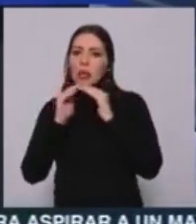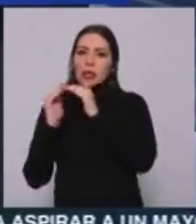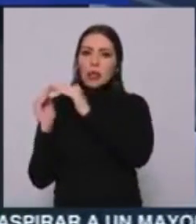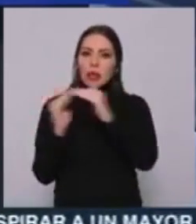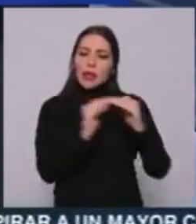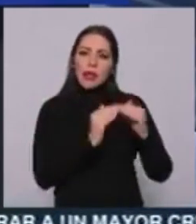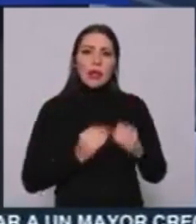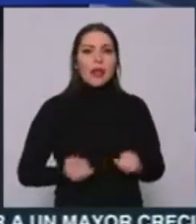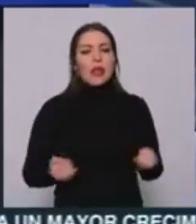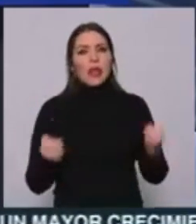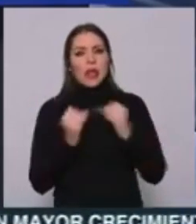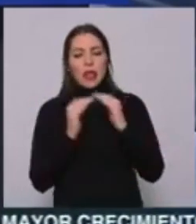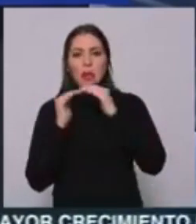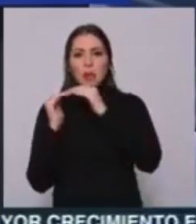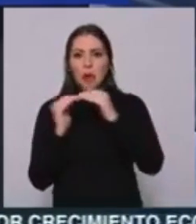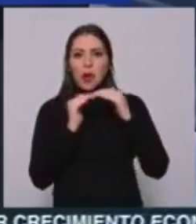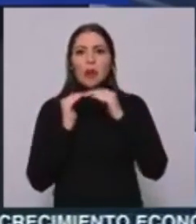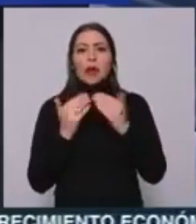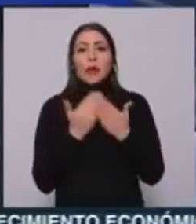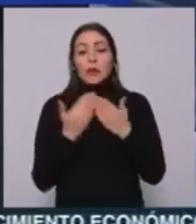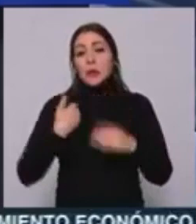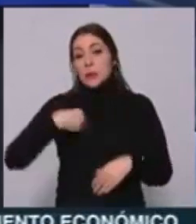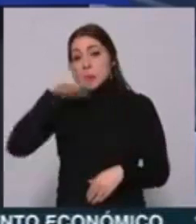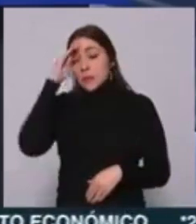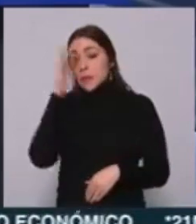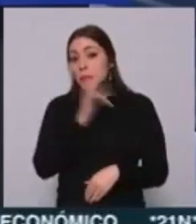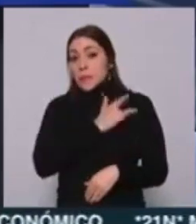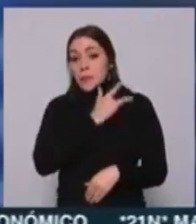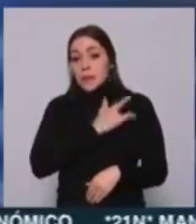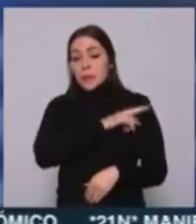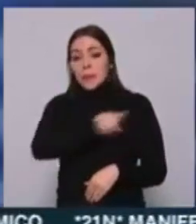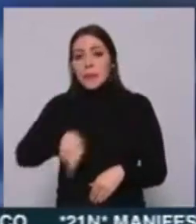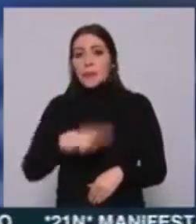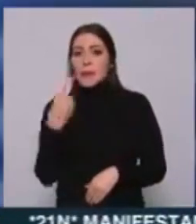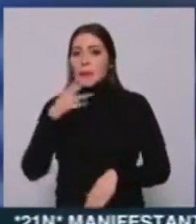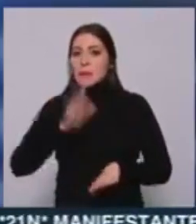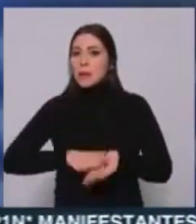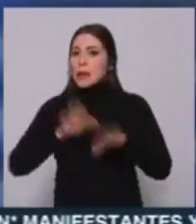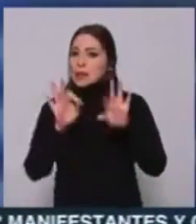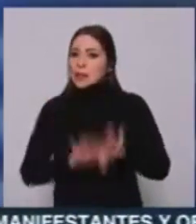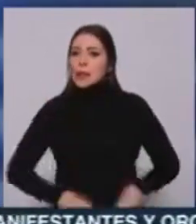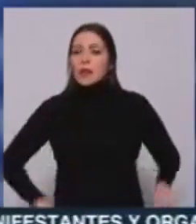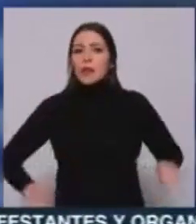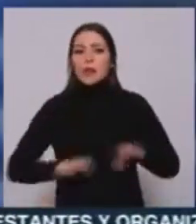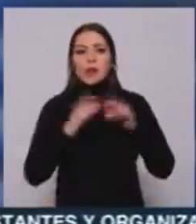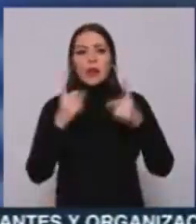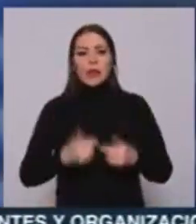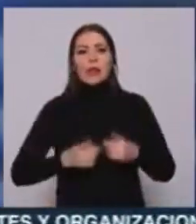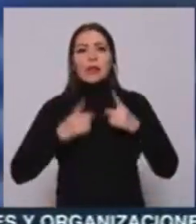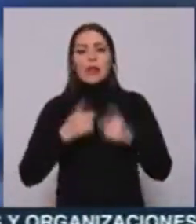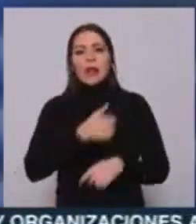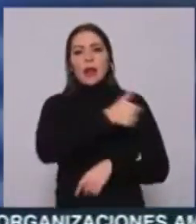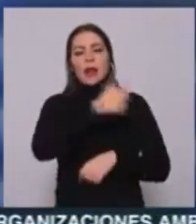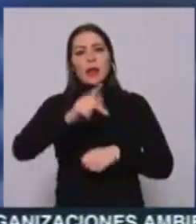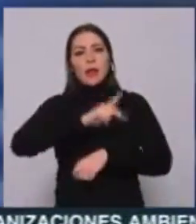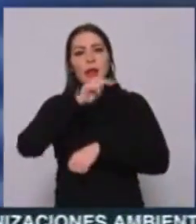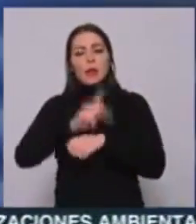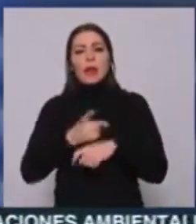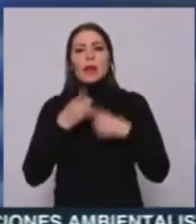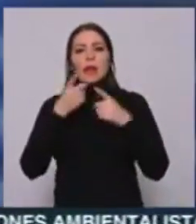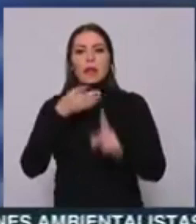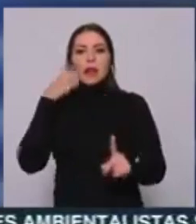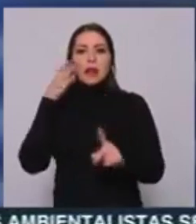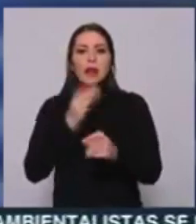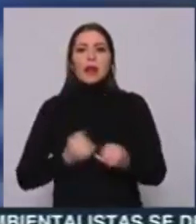del multilateralismo es considerar la igualdad soberana de los estados, trabajar con todos ellos.